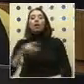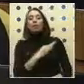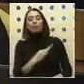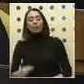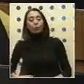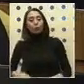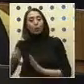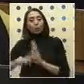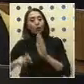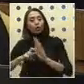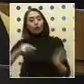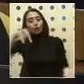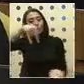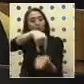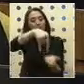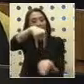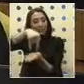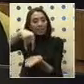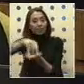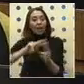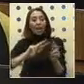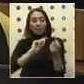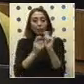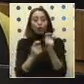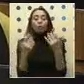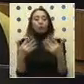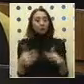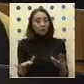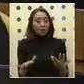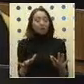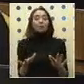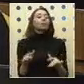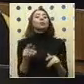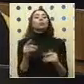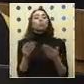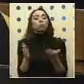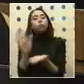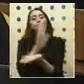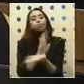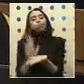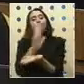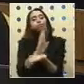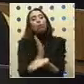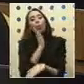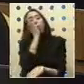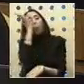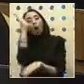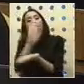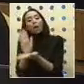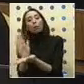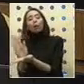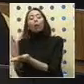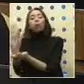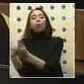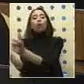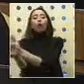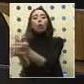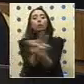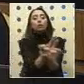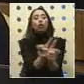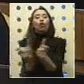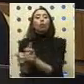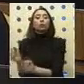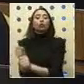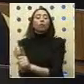de reformas laborales están presentadas en este Congreso Nacional y están durmiendo en algunas comisiones, especialmente la Comisión